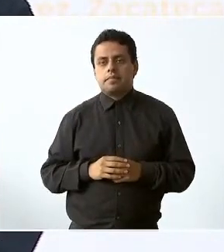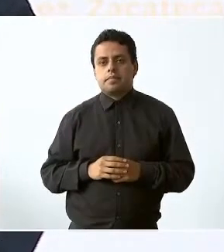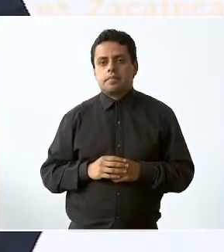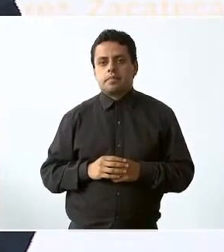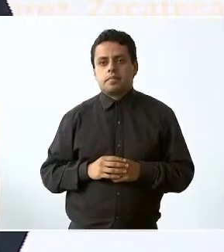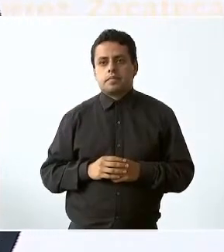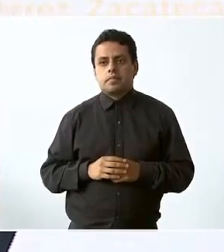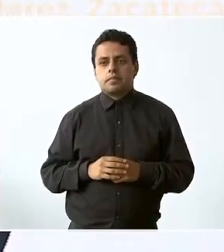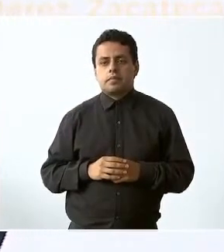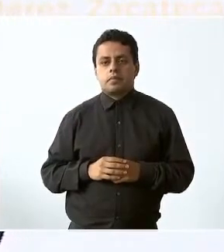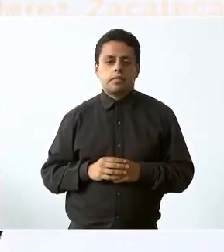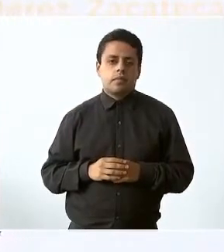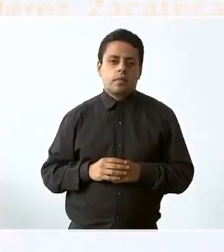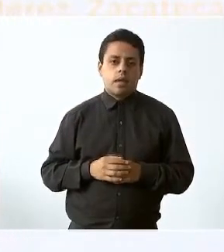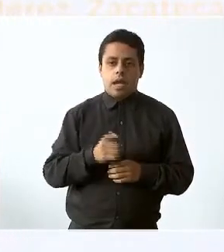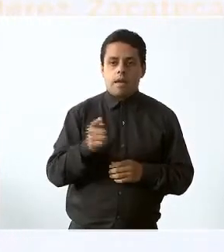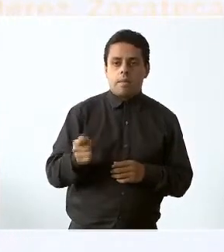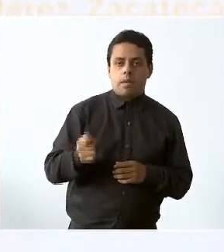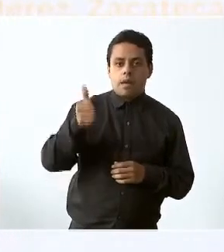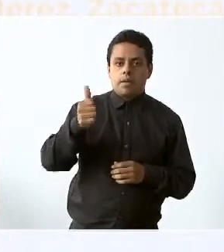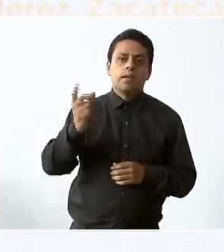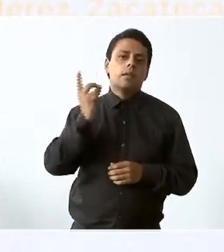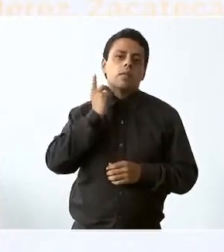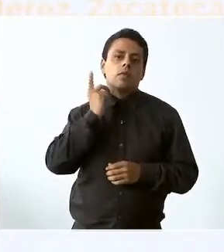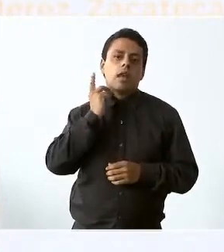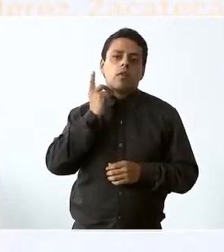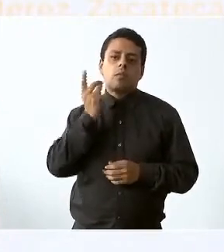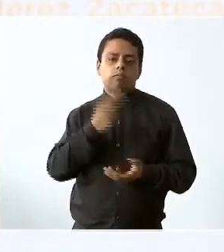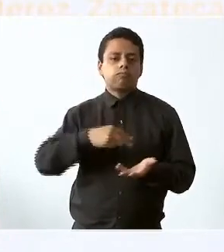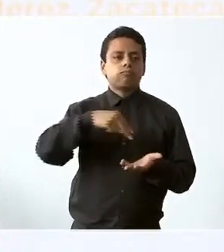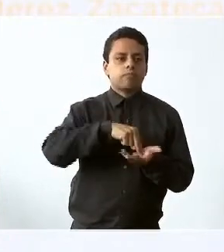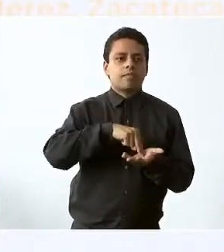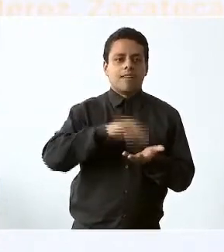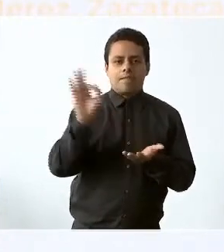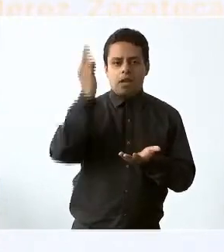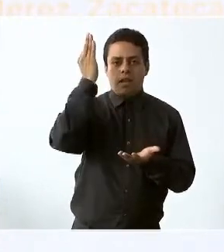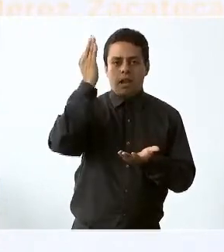que coincide con la primera vez que fue diputado federal,